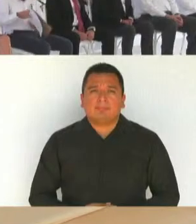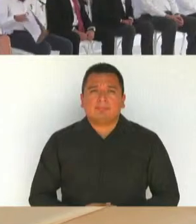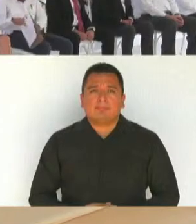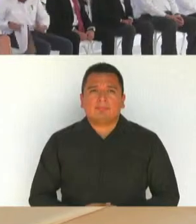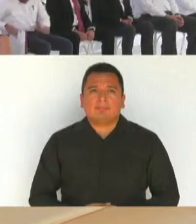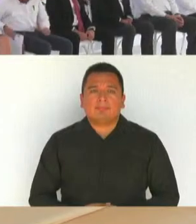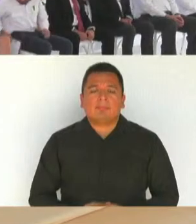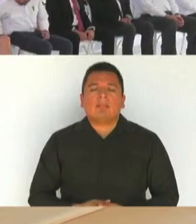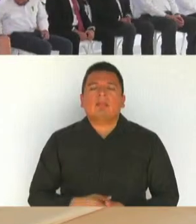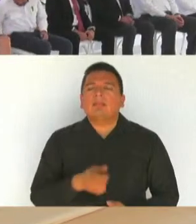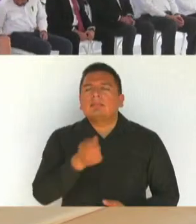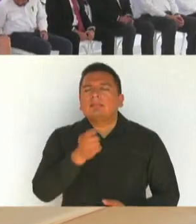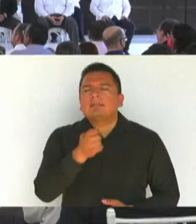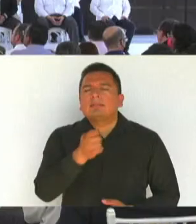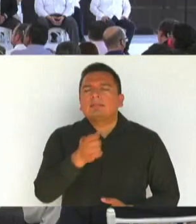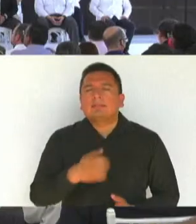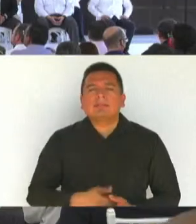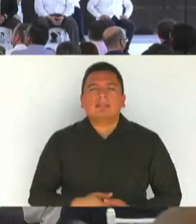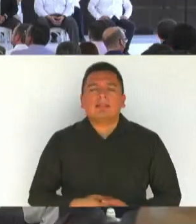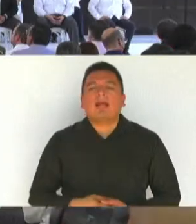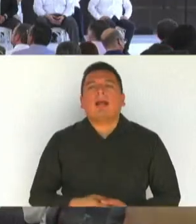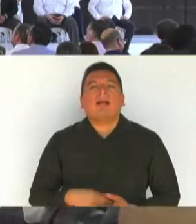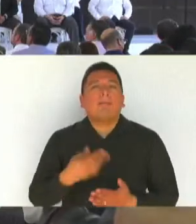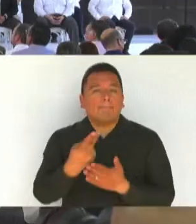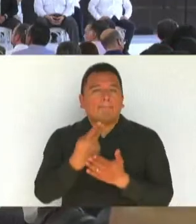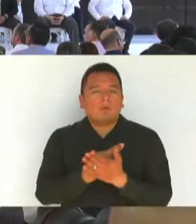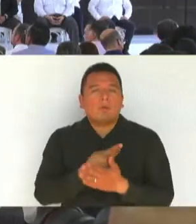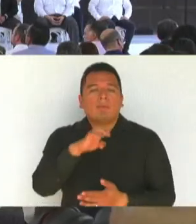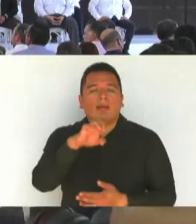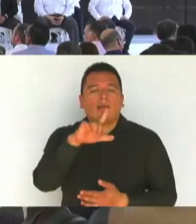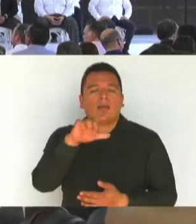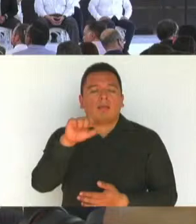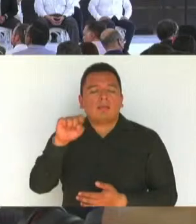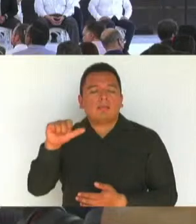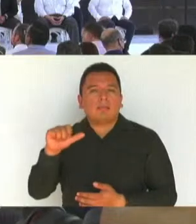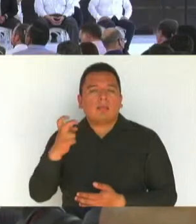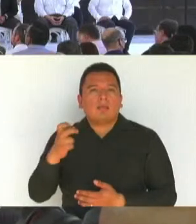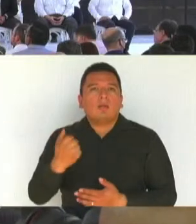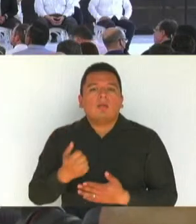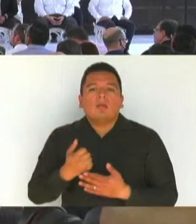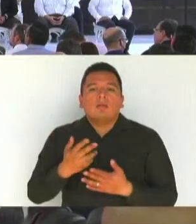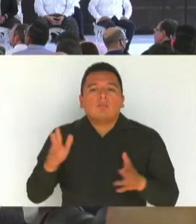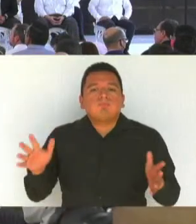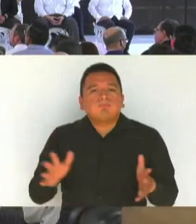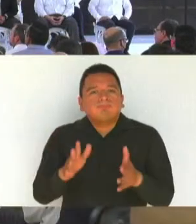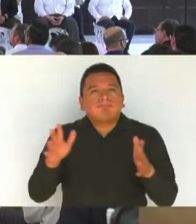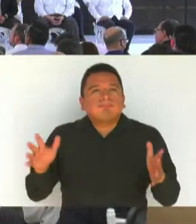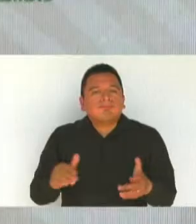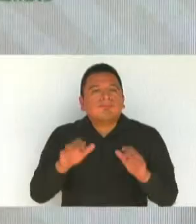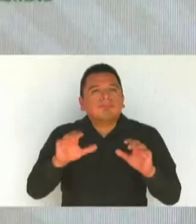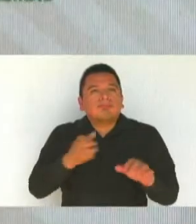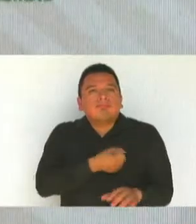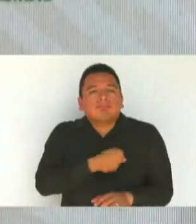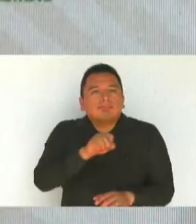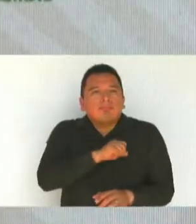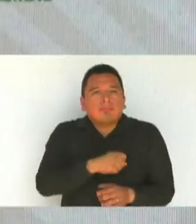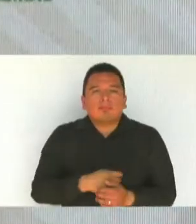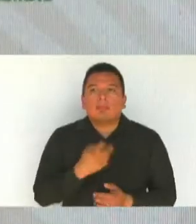ELSA propone es el de promover la salud a través de cambios sociales a mayor escala y